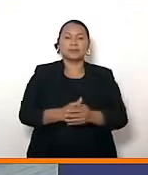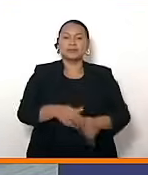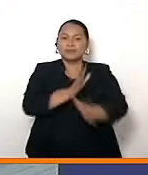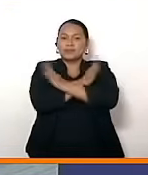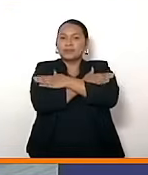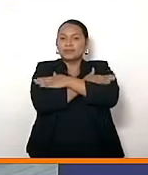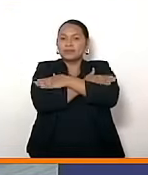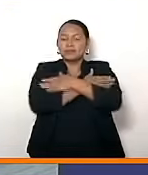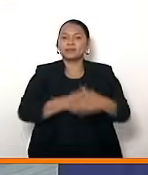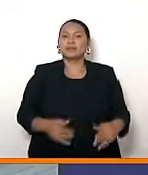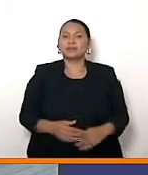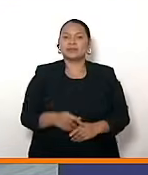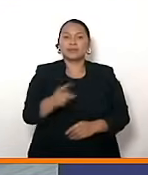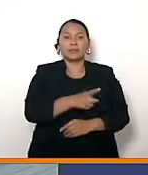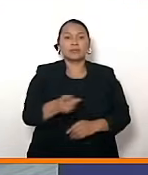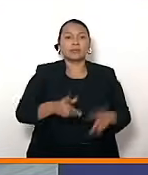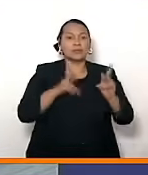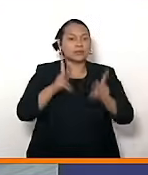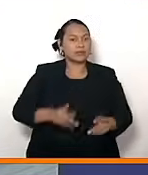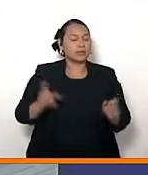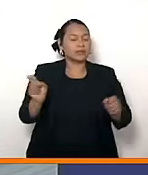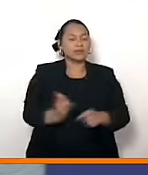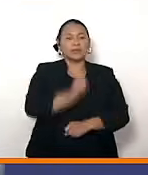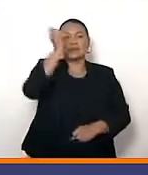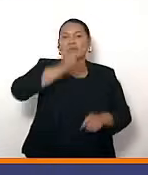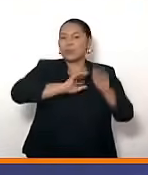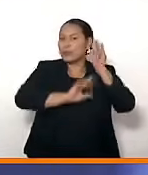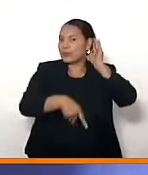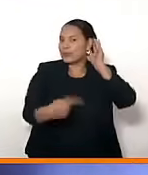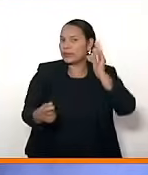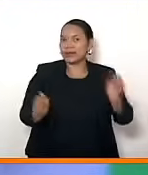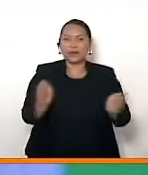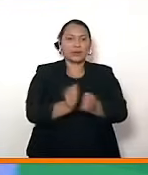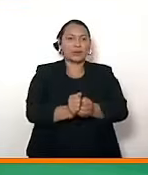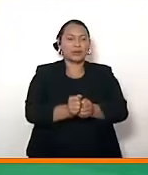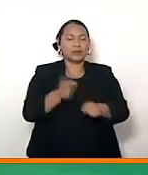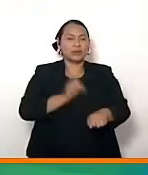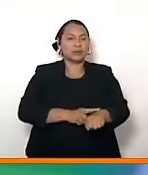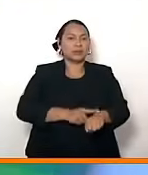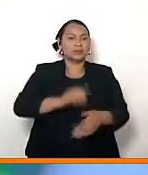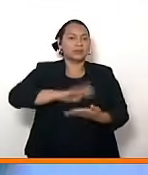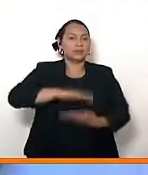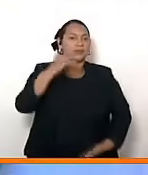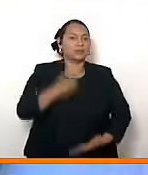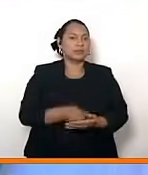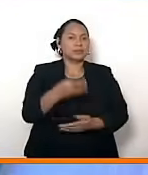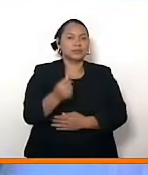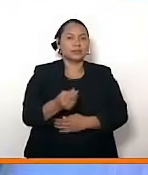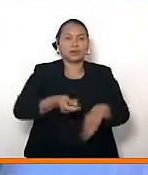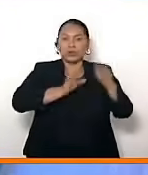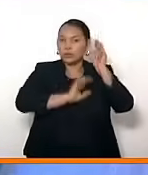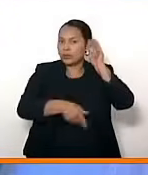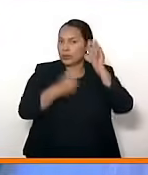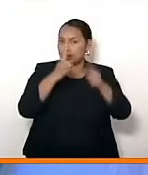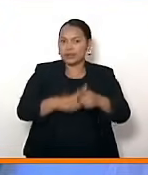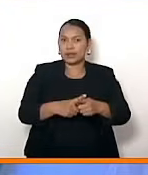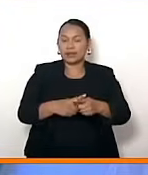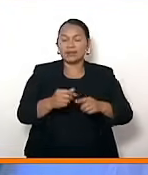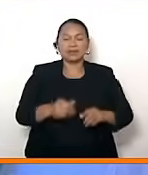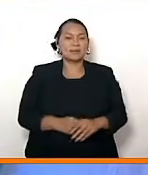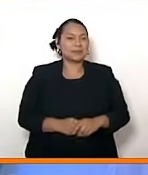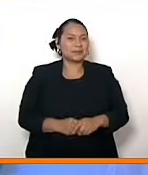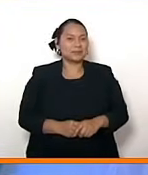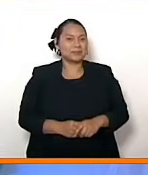Muchas felicidades. Si fuiste un afortunado ganador en diaria, acompáñame a MultiX a conocer la esfera que multiplicará